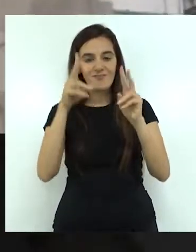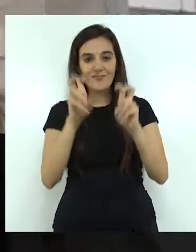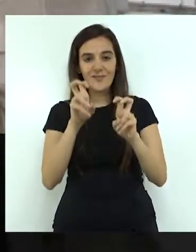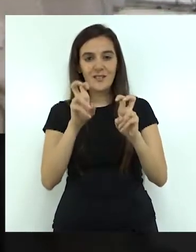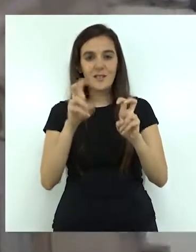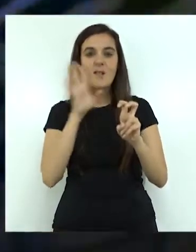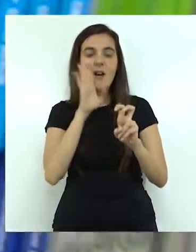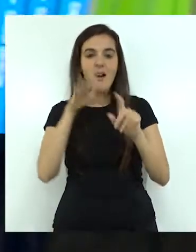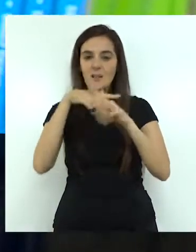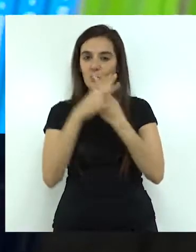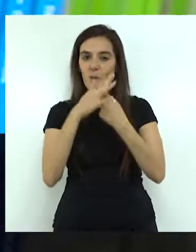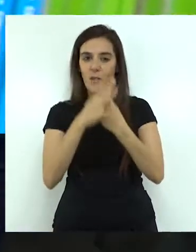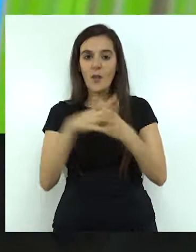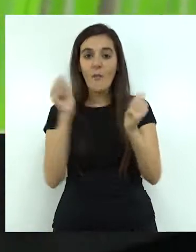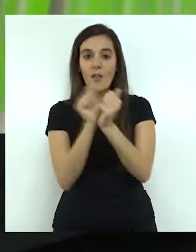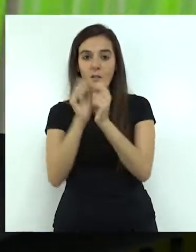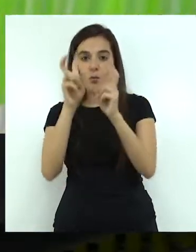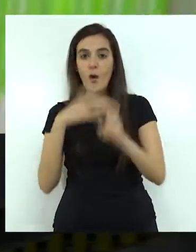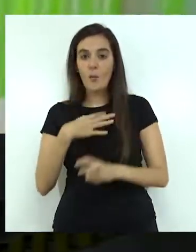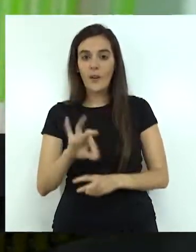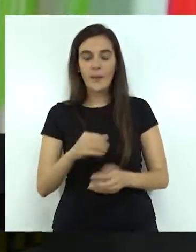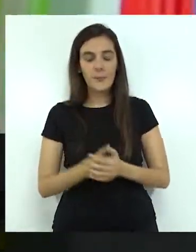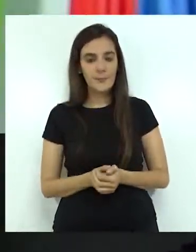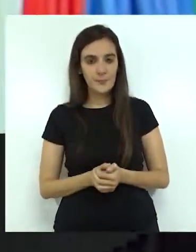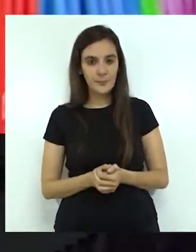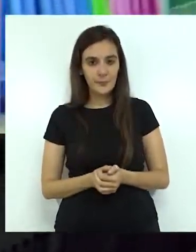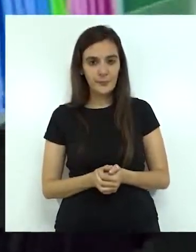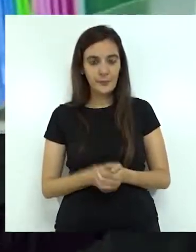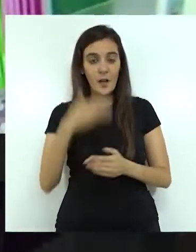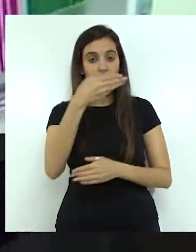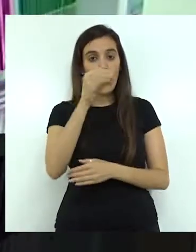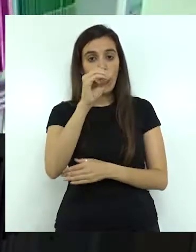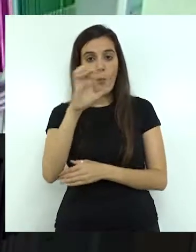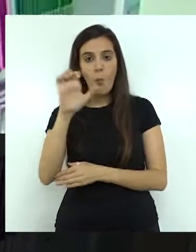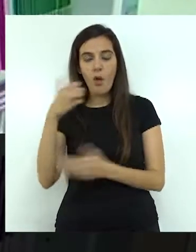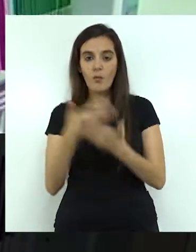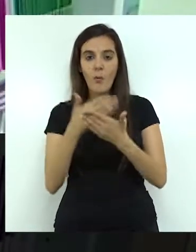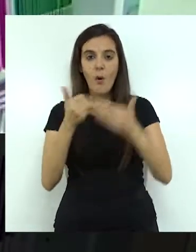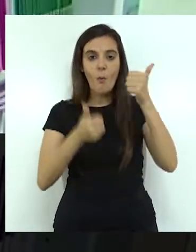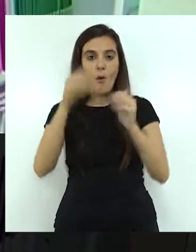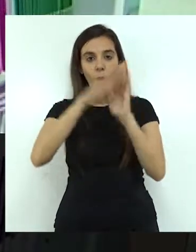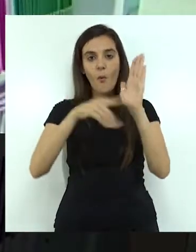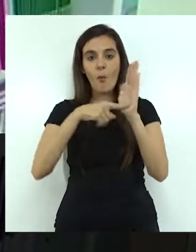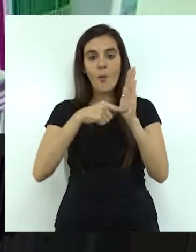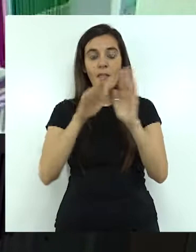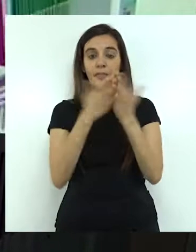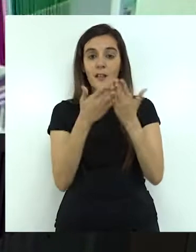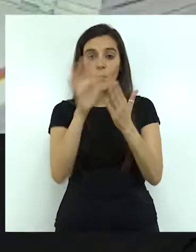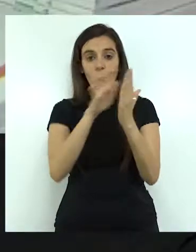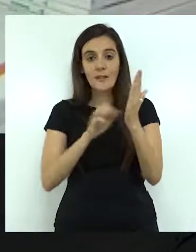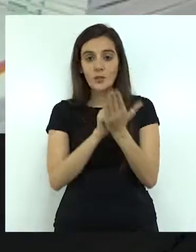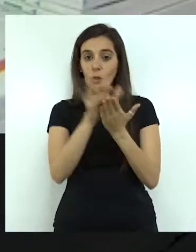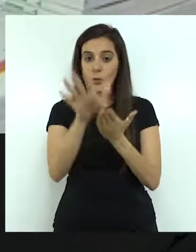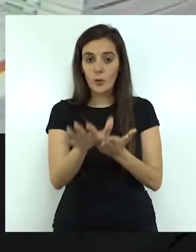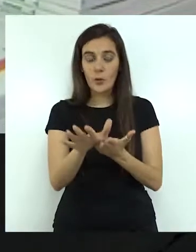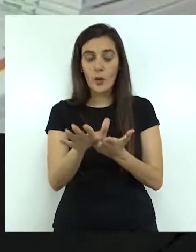detenciones el voz se ha publicado la convocatoria del programa de gratuidad de libros de texto serán beneficiarios del